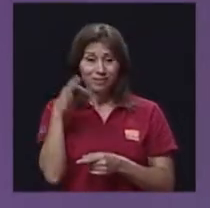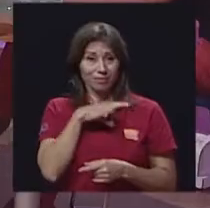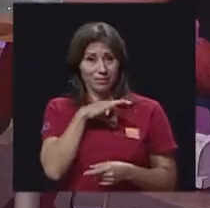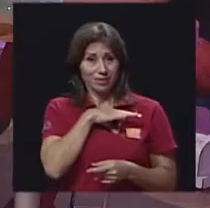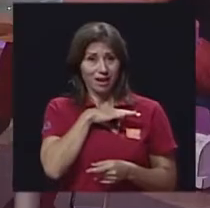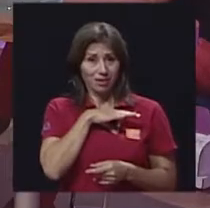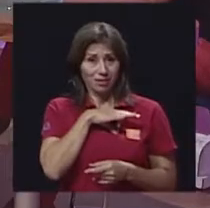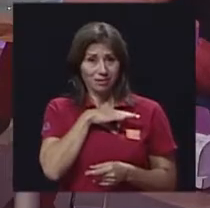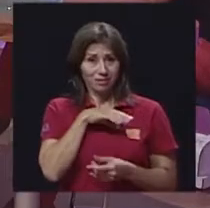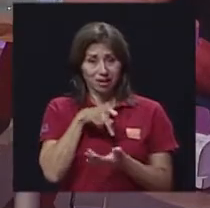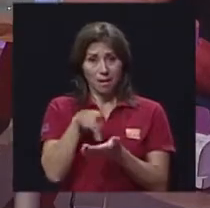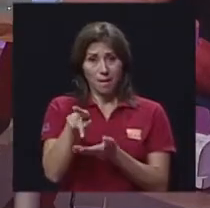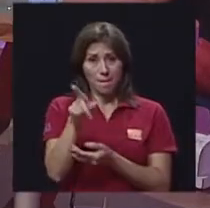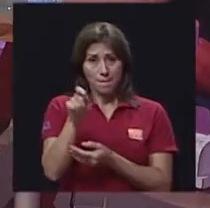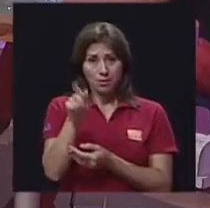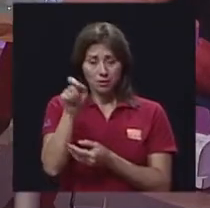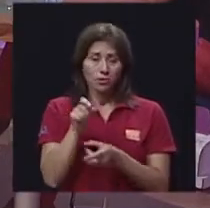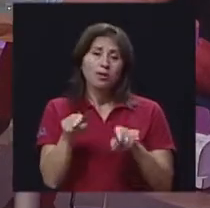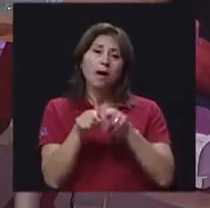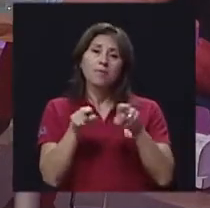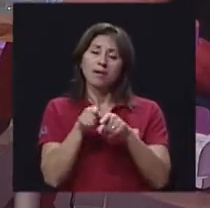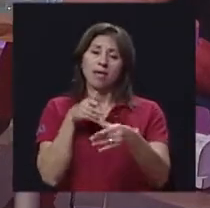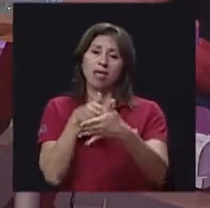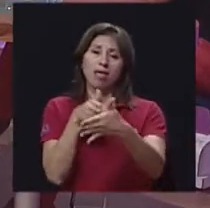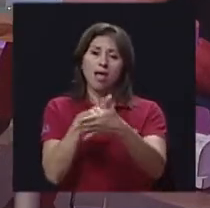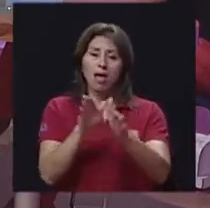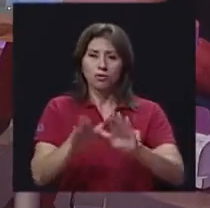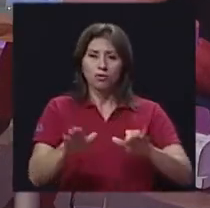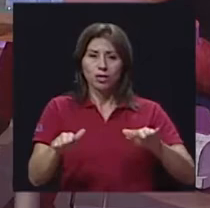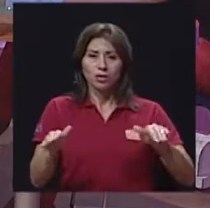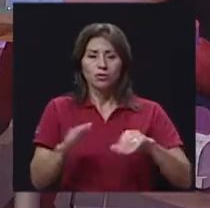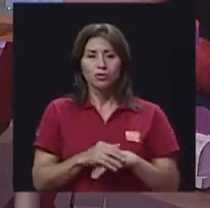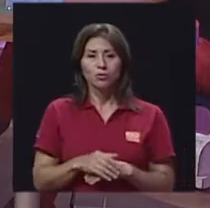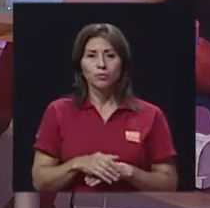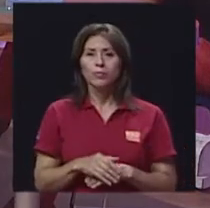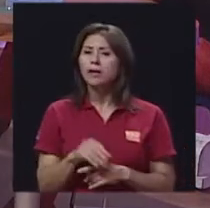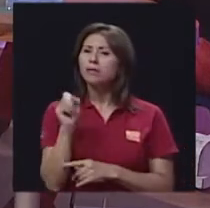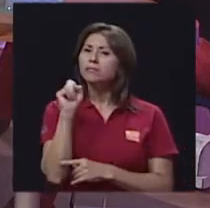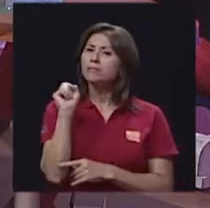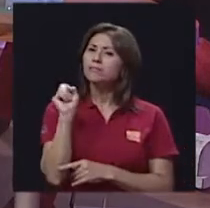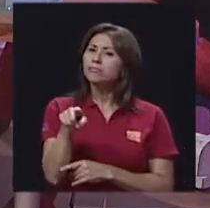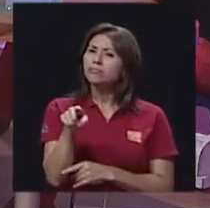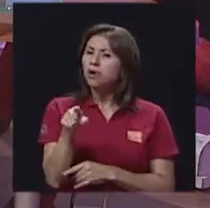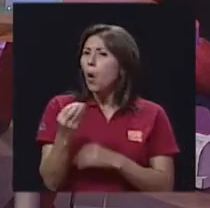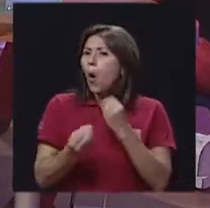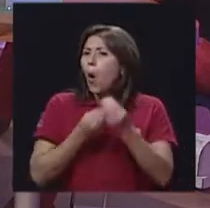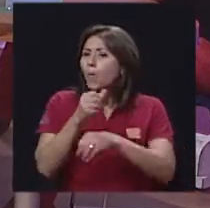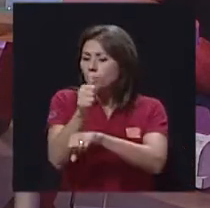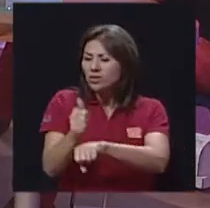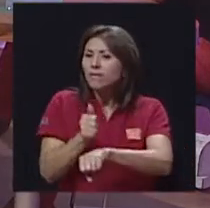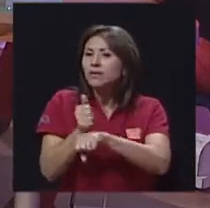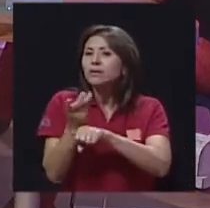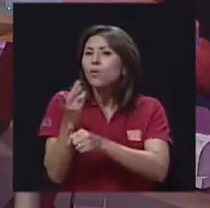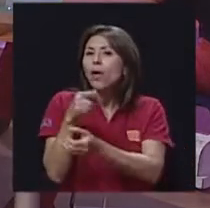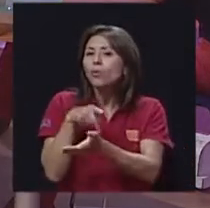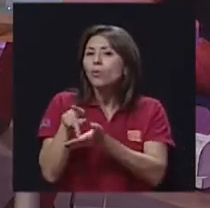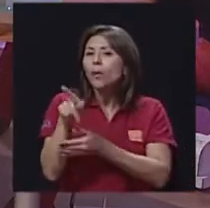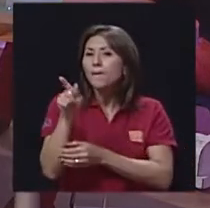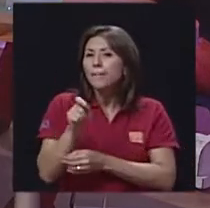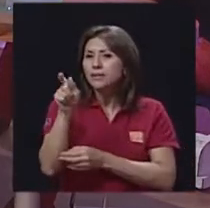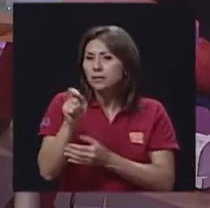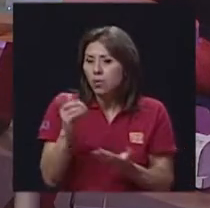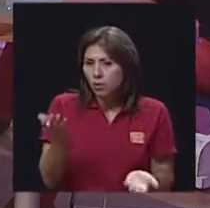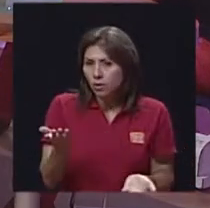niños. ¿Cómo se fijan las pensiones, doña Elizabeth? Porque acaba de decir doña Leda que